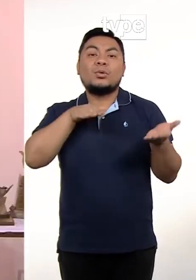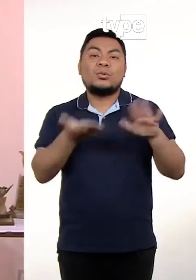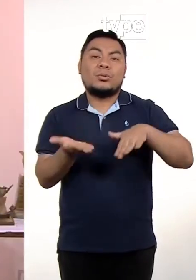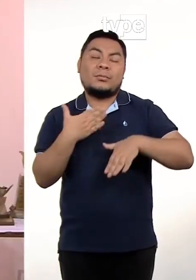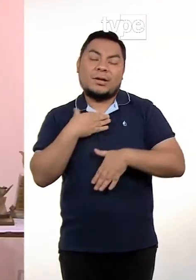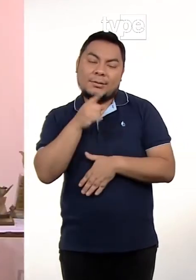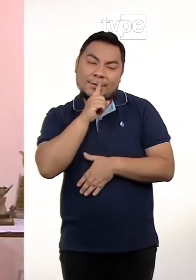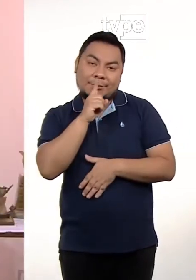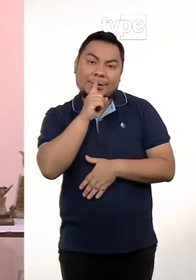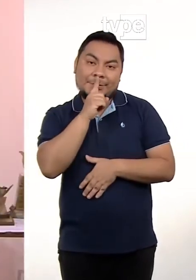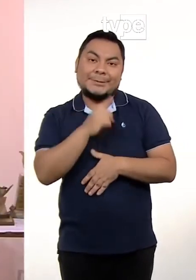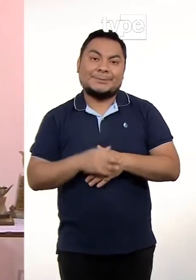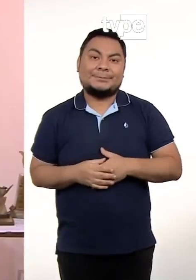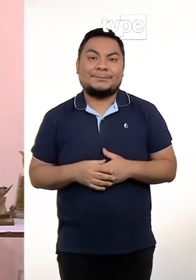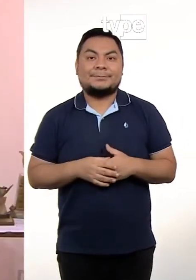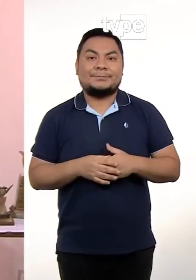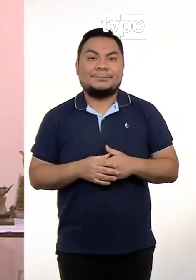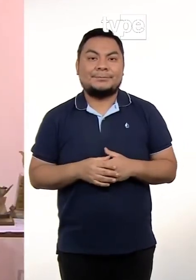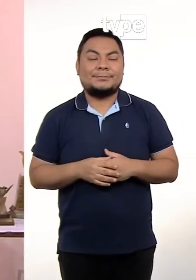Murió mi papito,